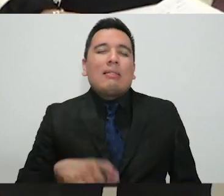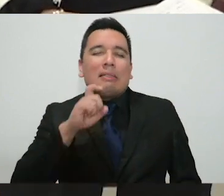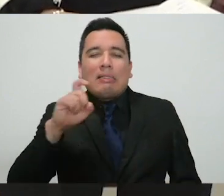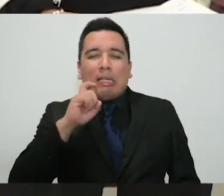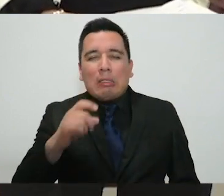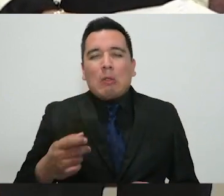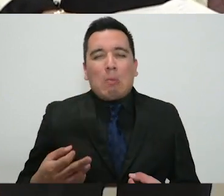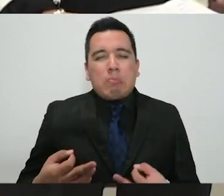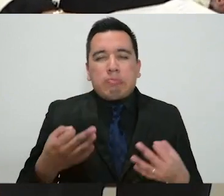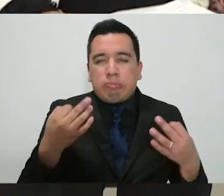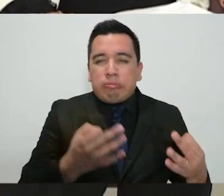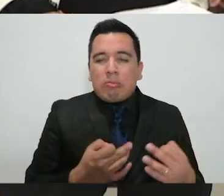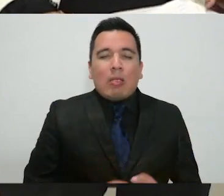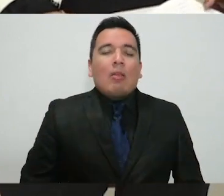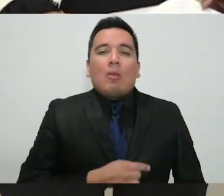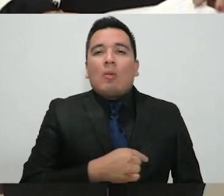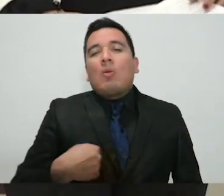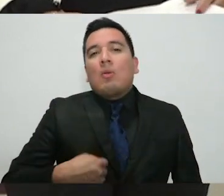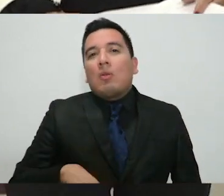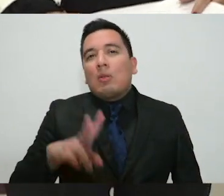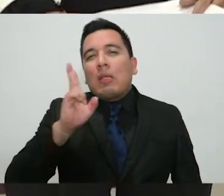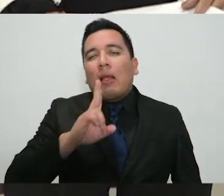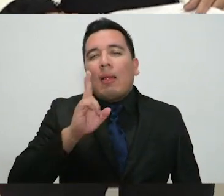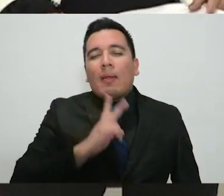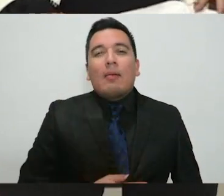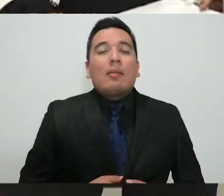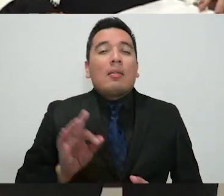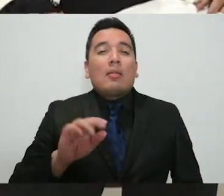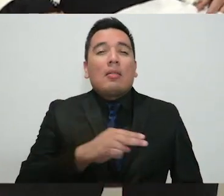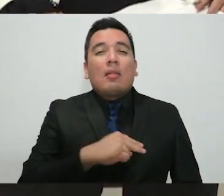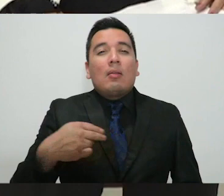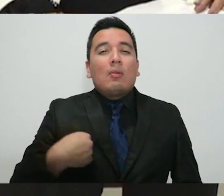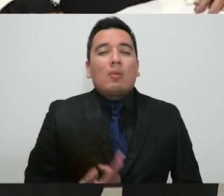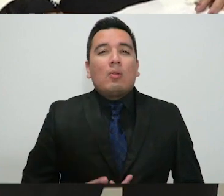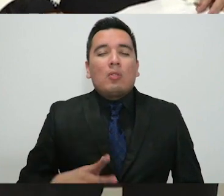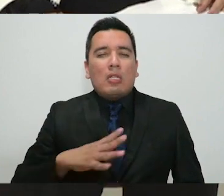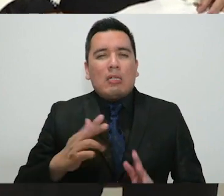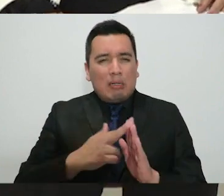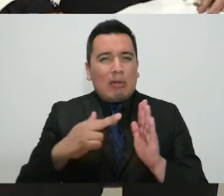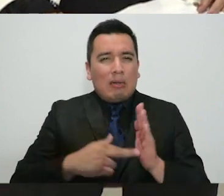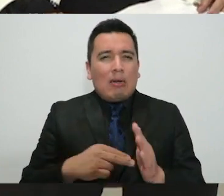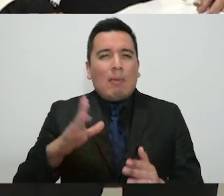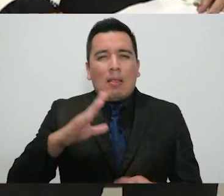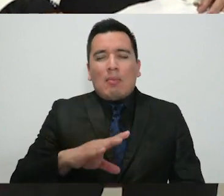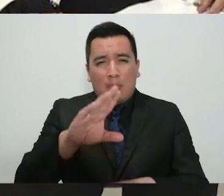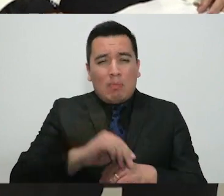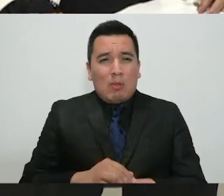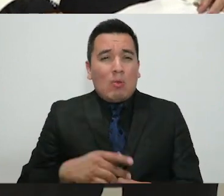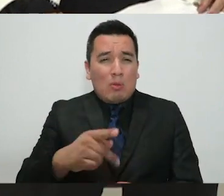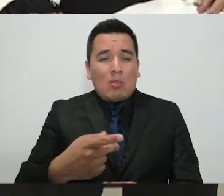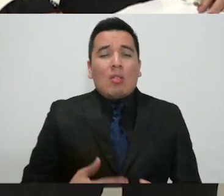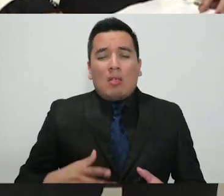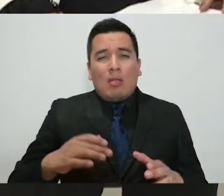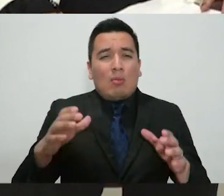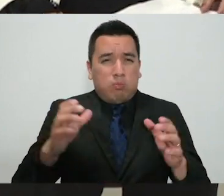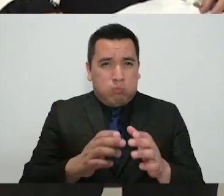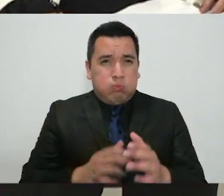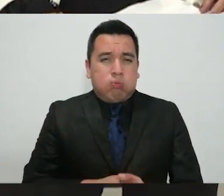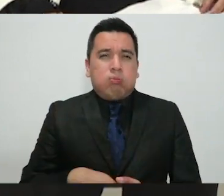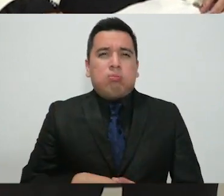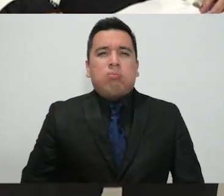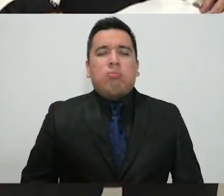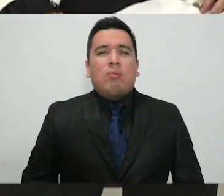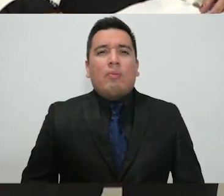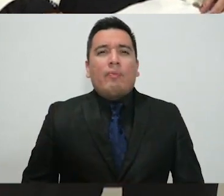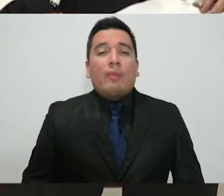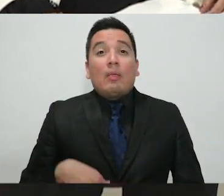ver también de qué manera ponemos reglas que permitan que ustedes como órganos electorales puedan remover